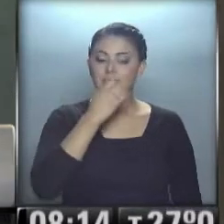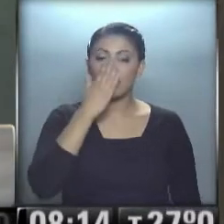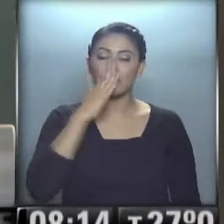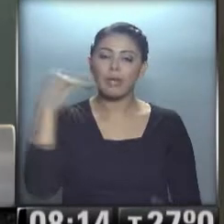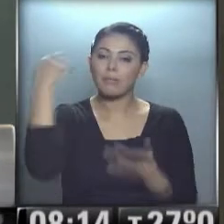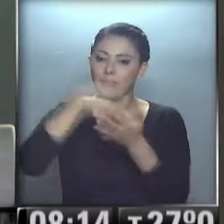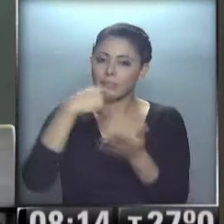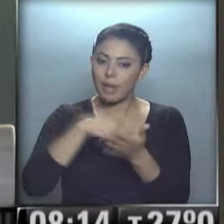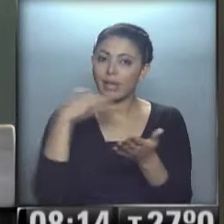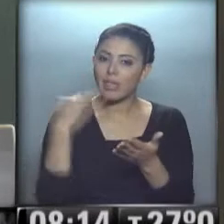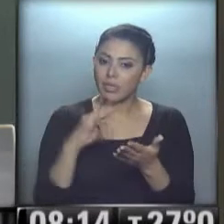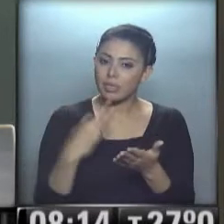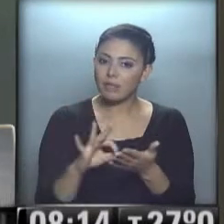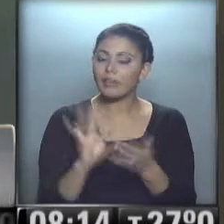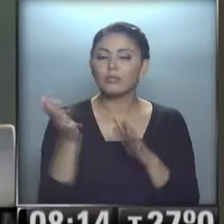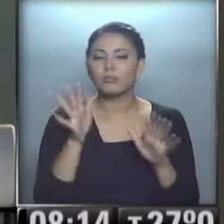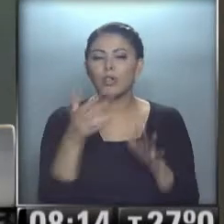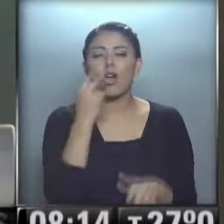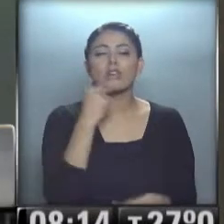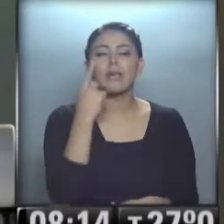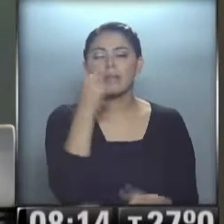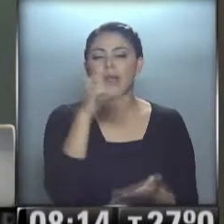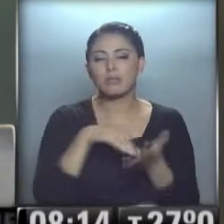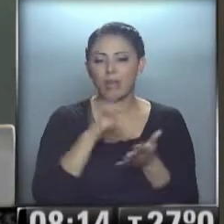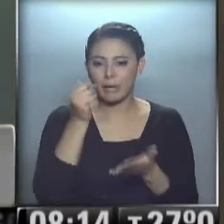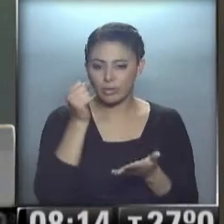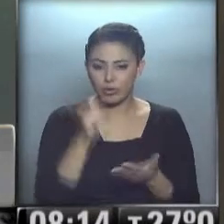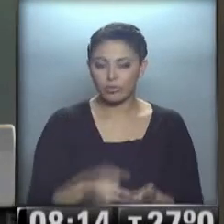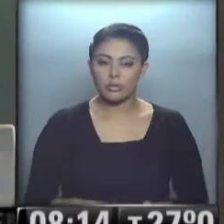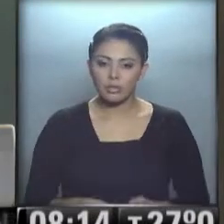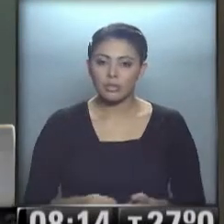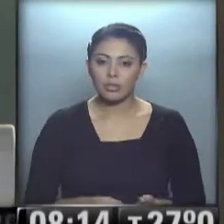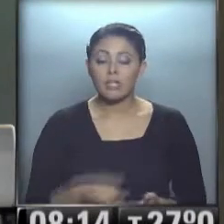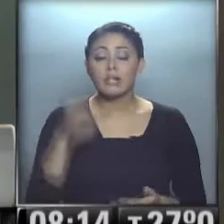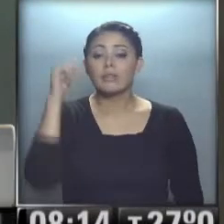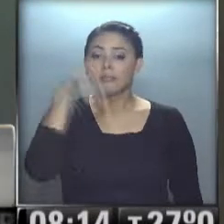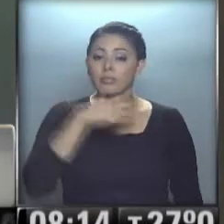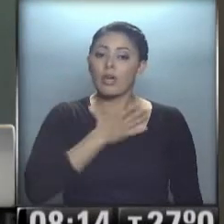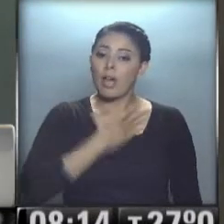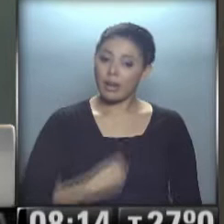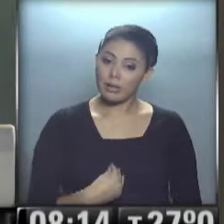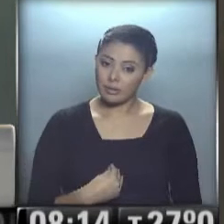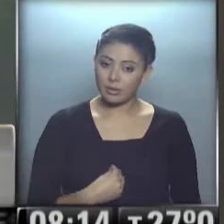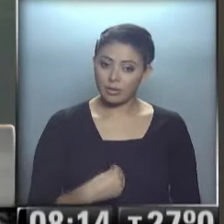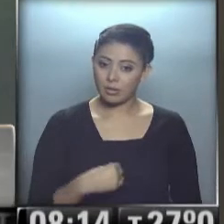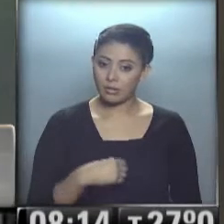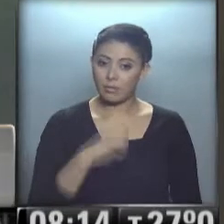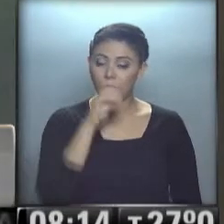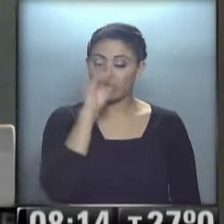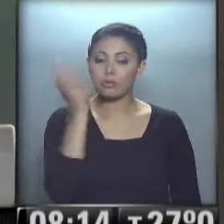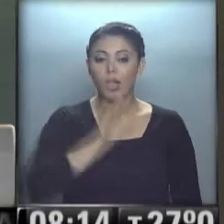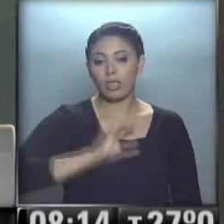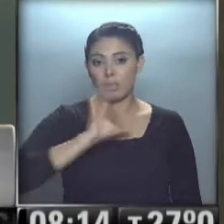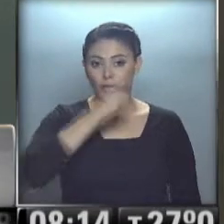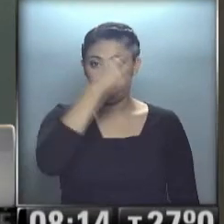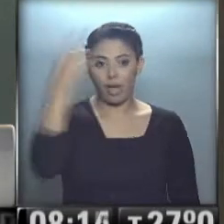lo que deberían pagar, está en torno a los 11 mil millones de pesos. Esto es un alivio significativo en las cuentas públicas